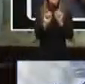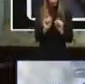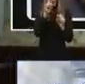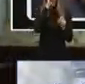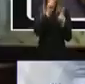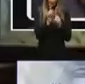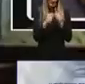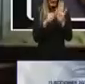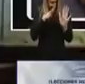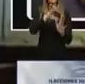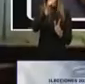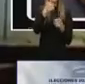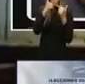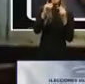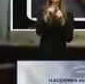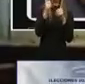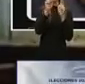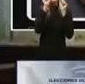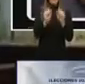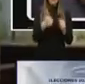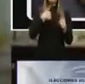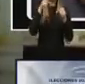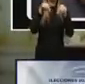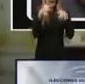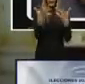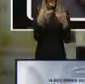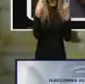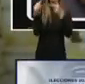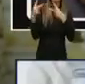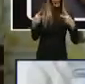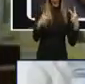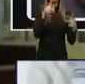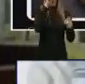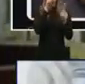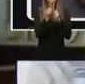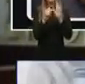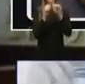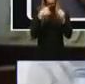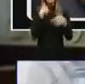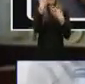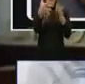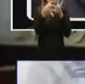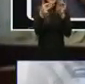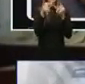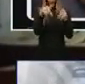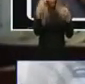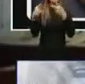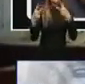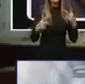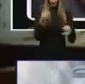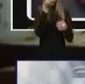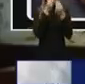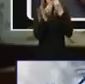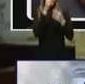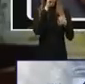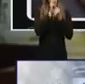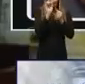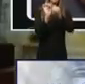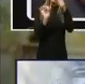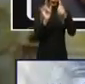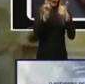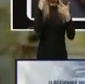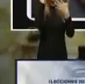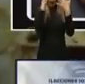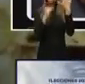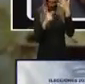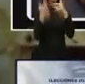otro lado, donde están vendiendo también, que los comentaba que estaban vendiendo comida y otros artículos también para